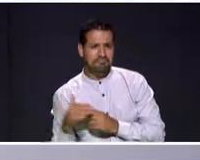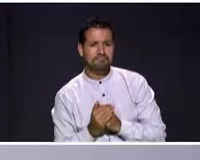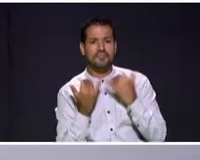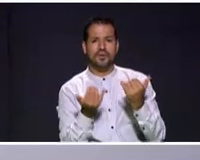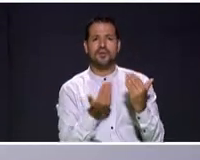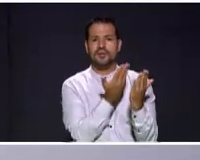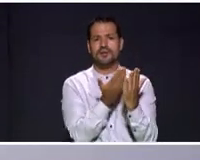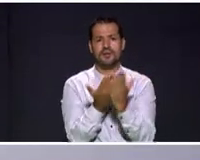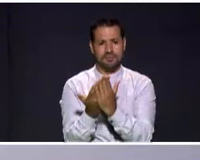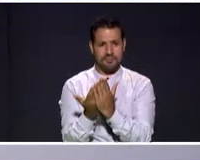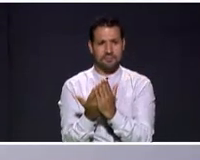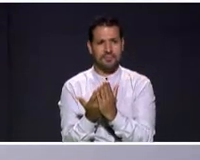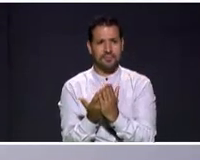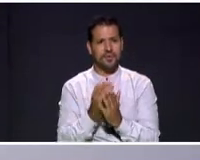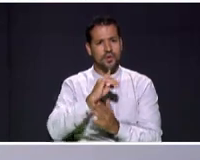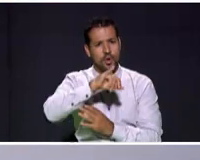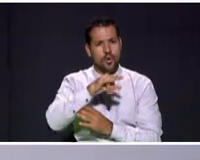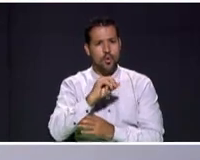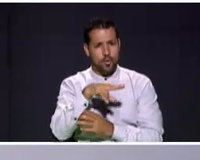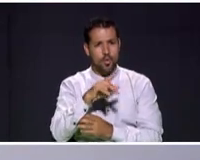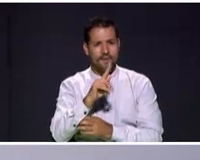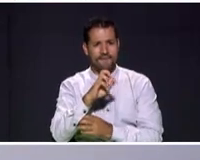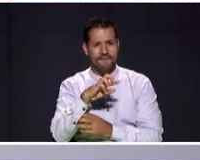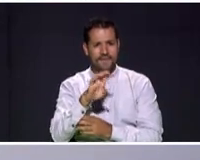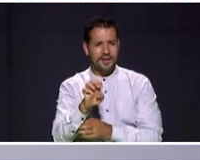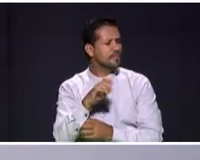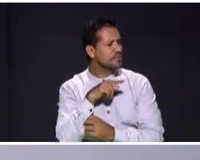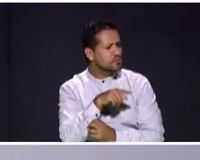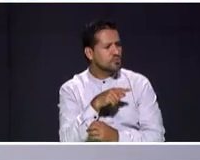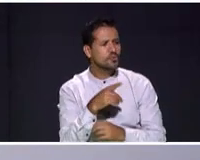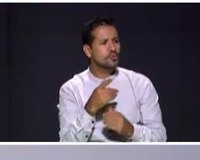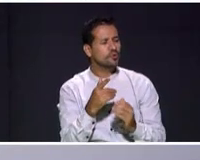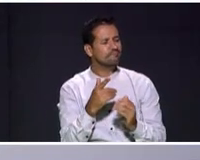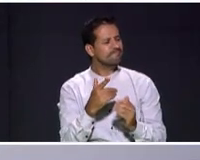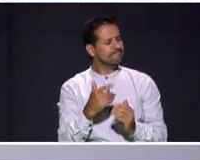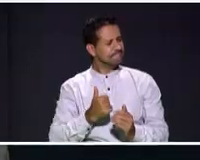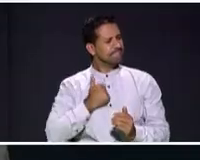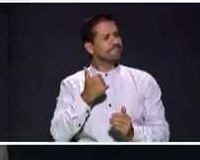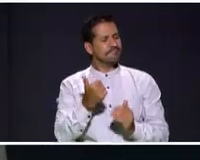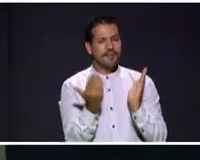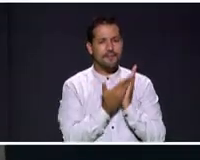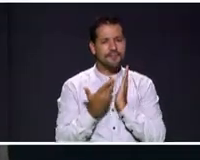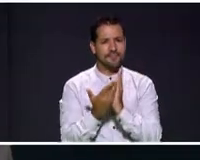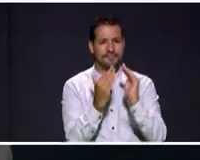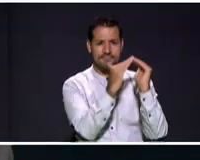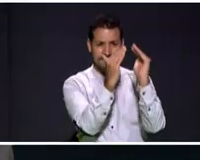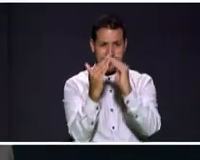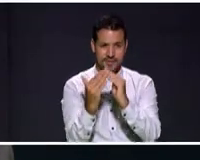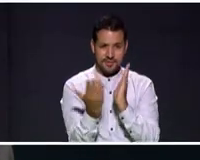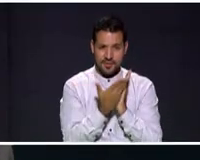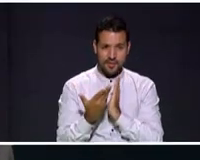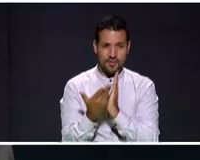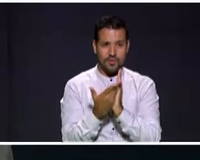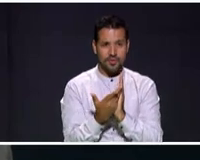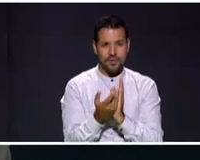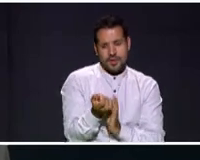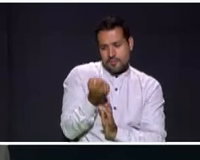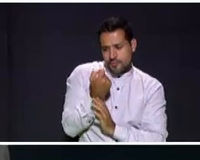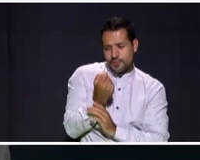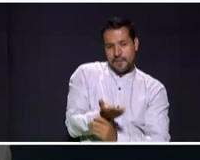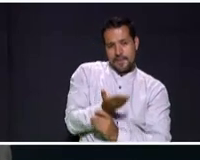pm en voz del candidato como felipe palau su plan para garantizar vivienda y educación en antioquia estamos a pocos meses del 2020 y